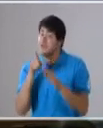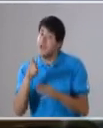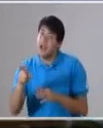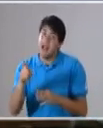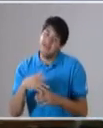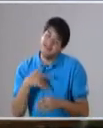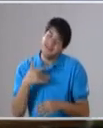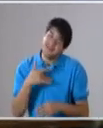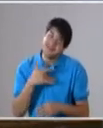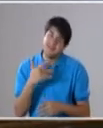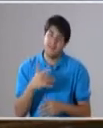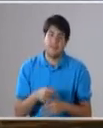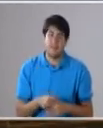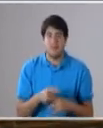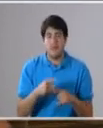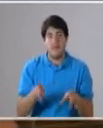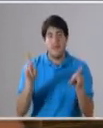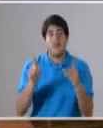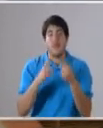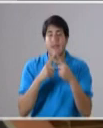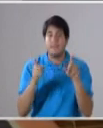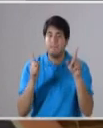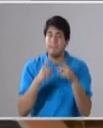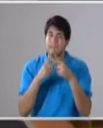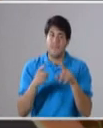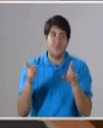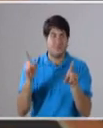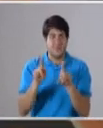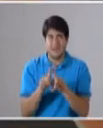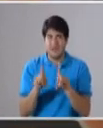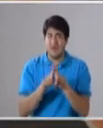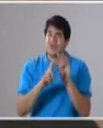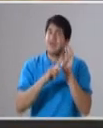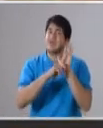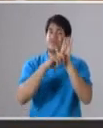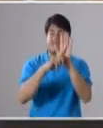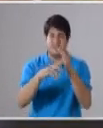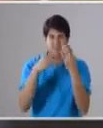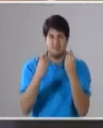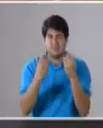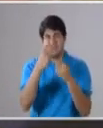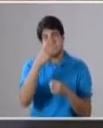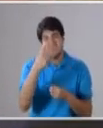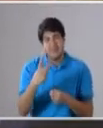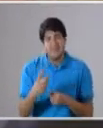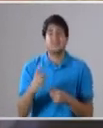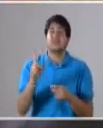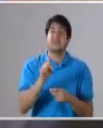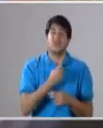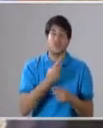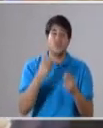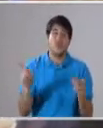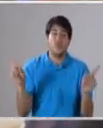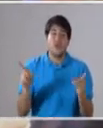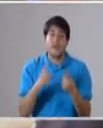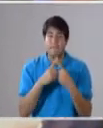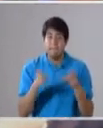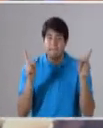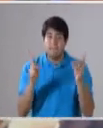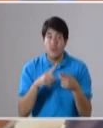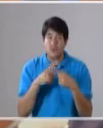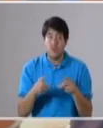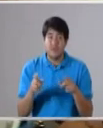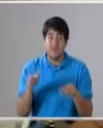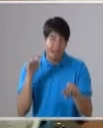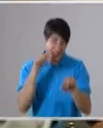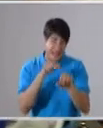sentimientos. Hermano amado, si la música, como lo he demostrado ya muchas veces, solo la música en sí le